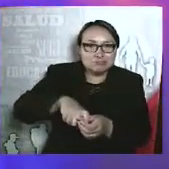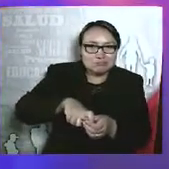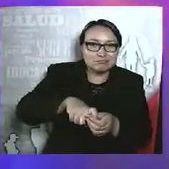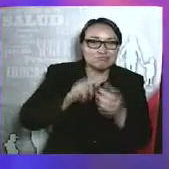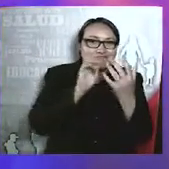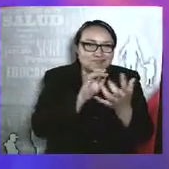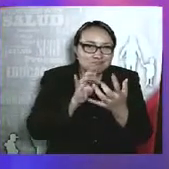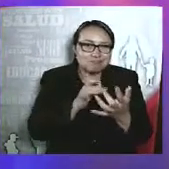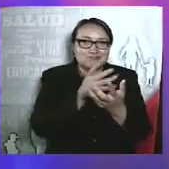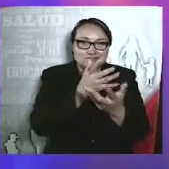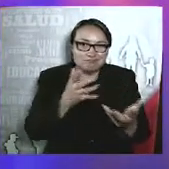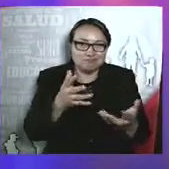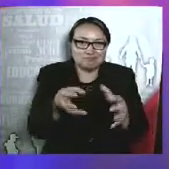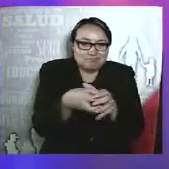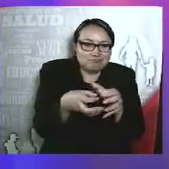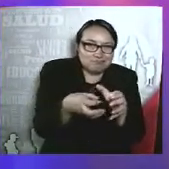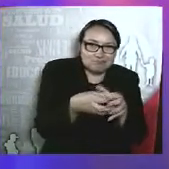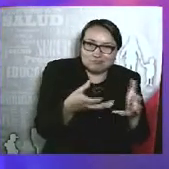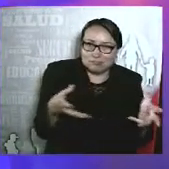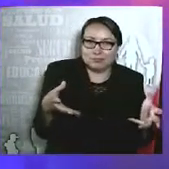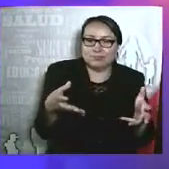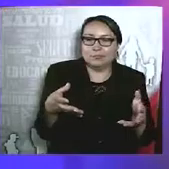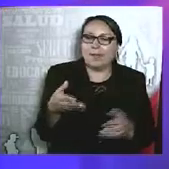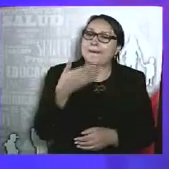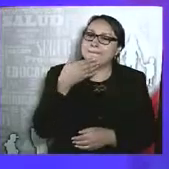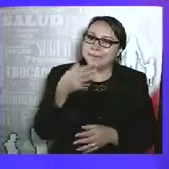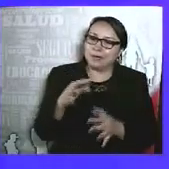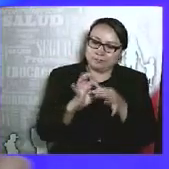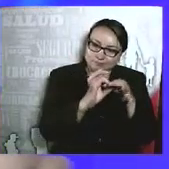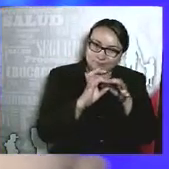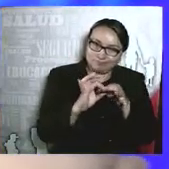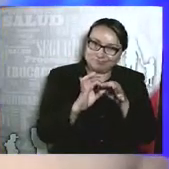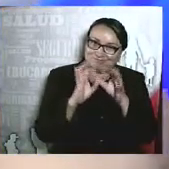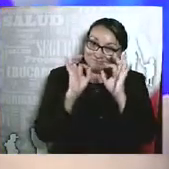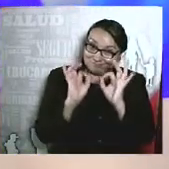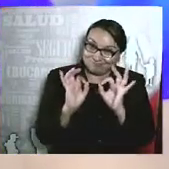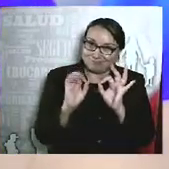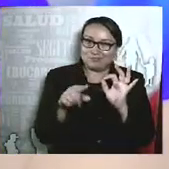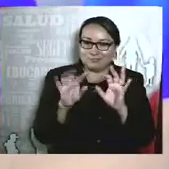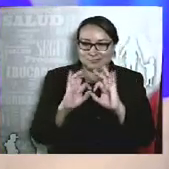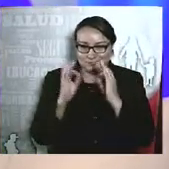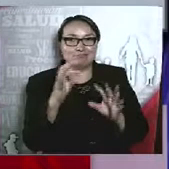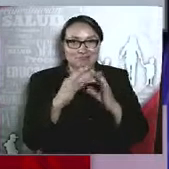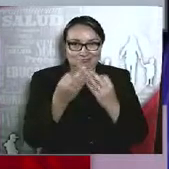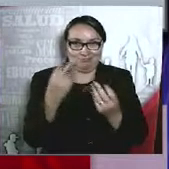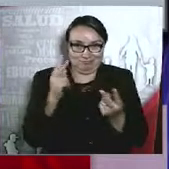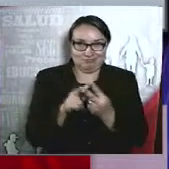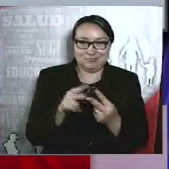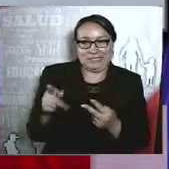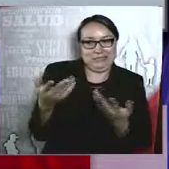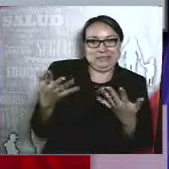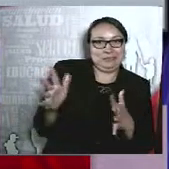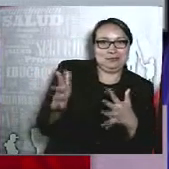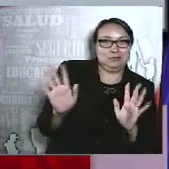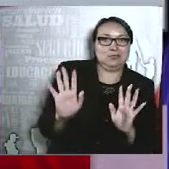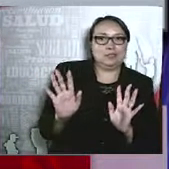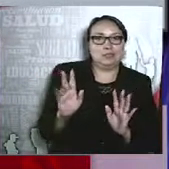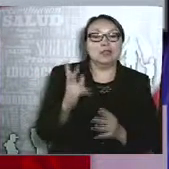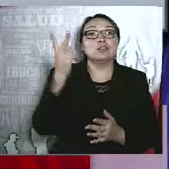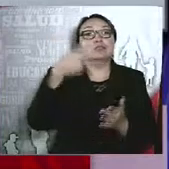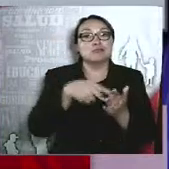la familia hay una mayor posibilidad de que las personas se sostengan y le apuesten a la legalidad. En el 2014 rompimos